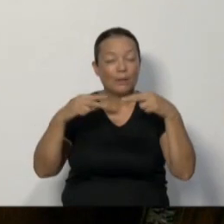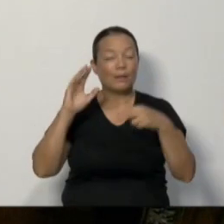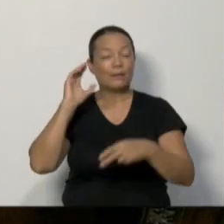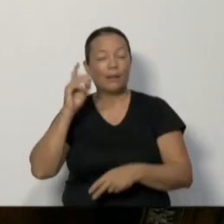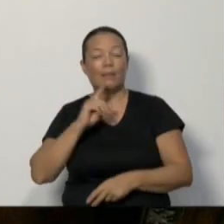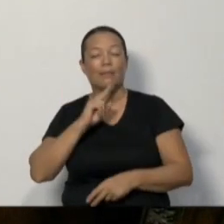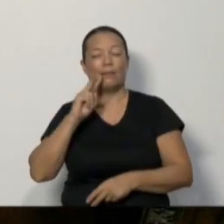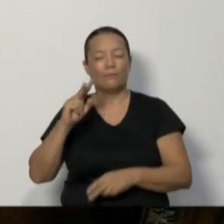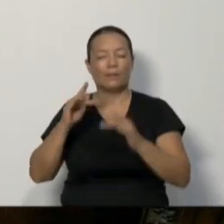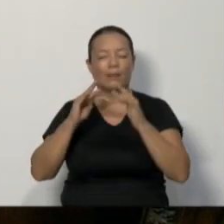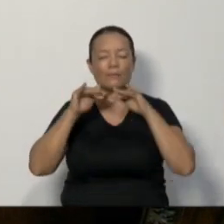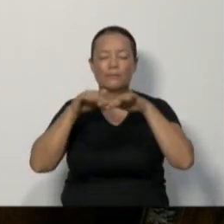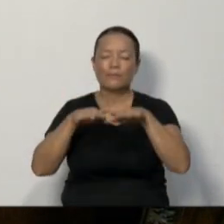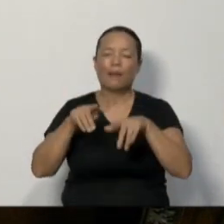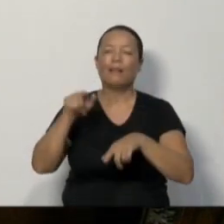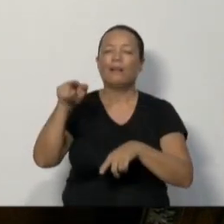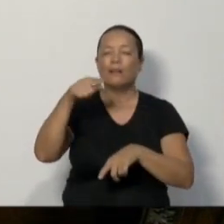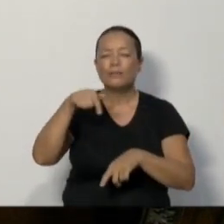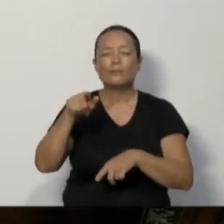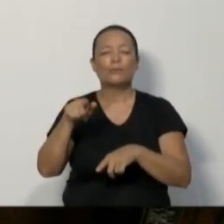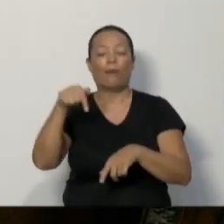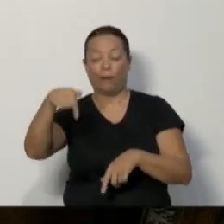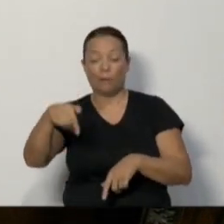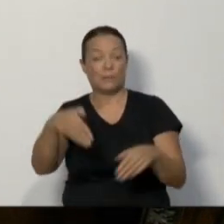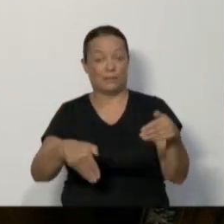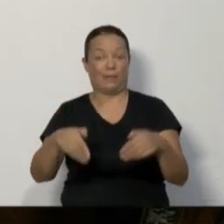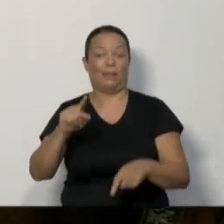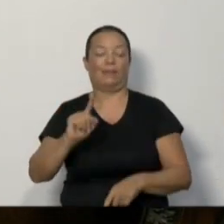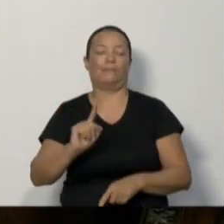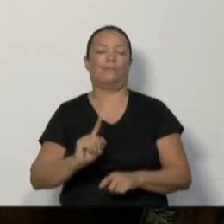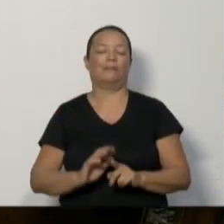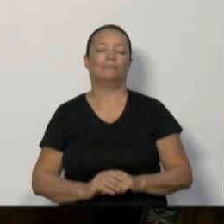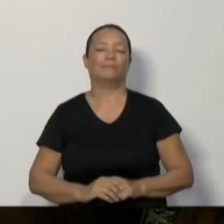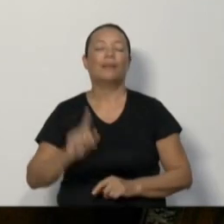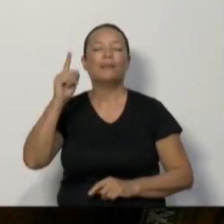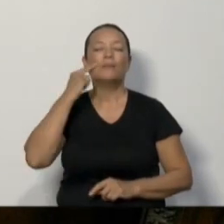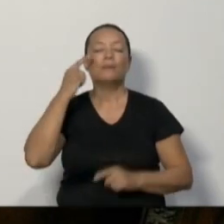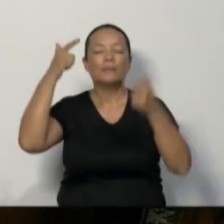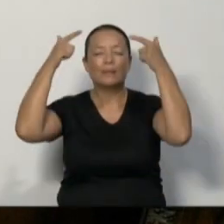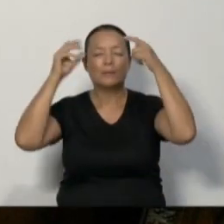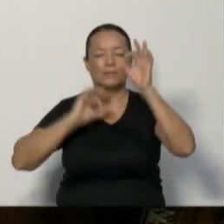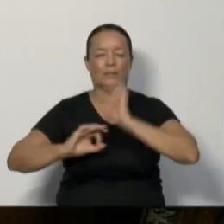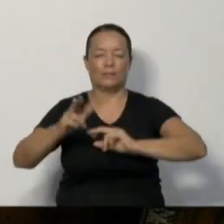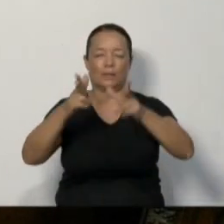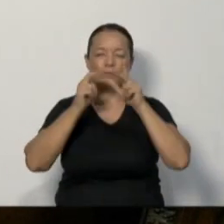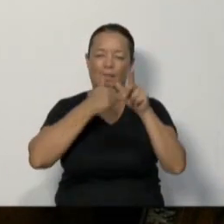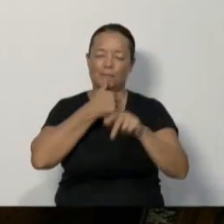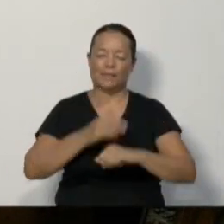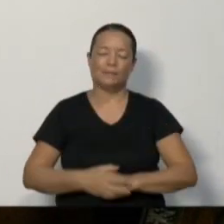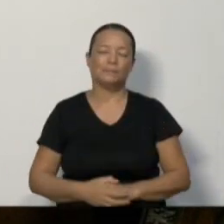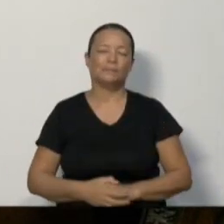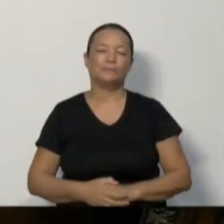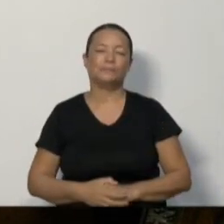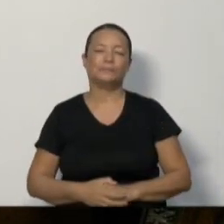radio, la televisión, las redes sociales, aquellos que están aquí presentes. Te lo pedimos a ti que vives y reinas por los siglos de los